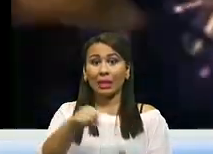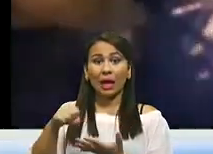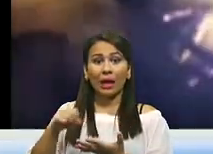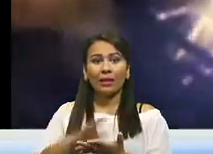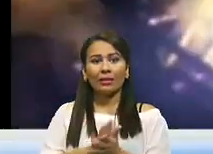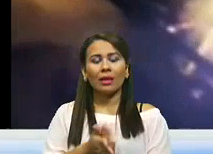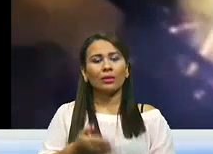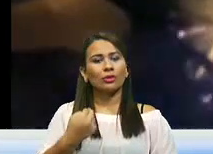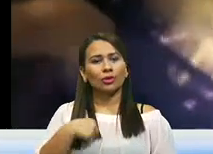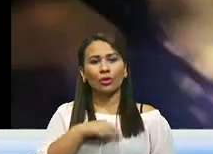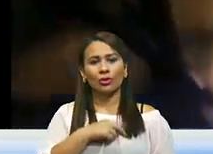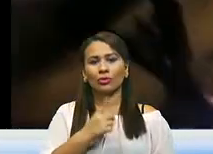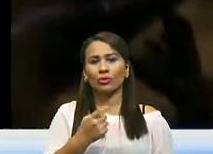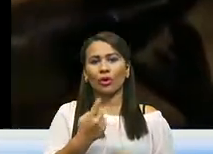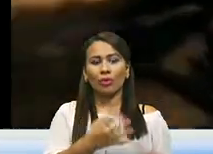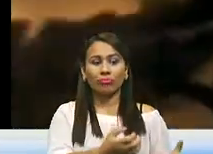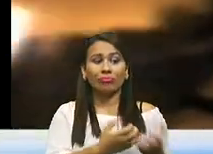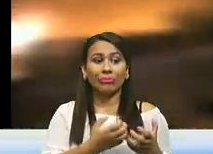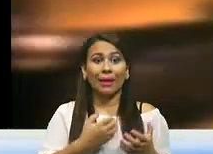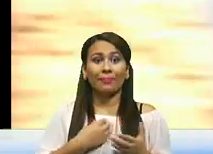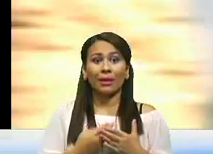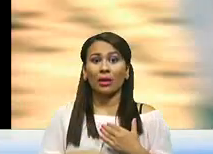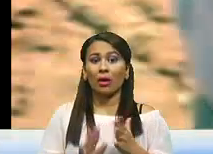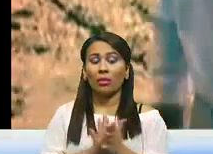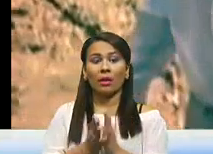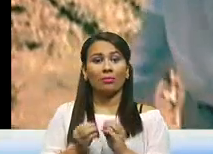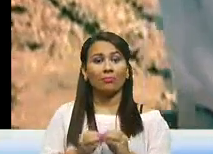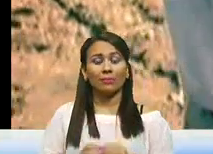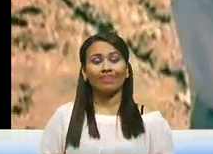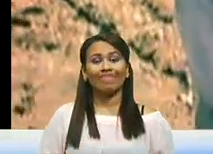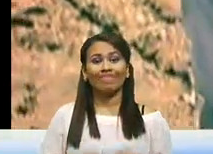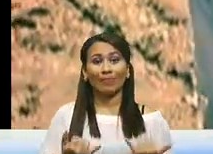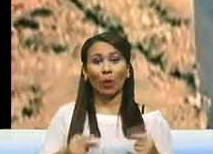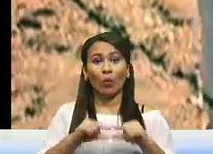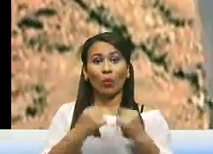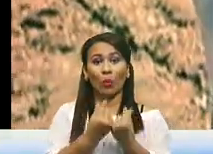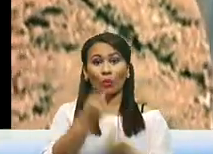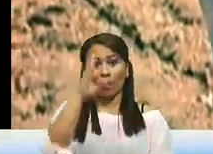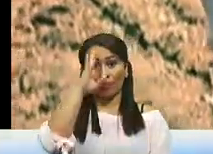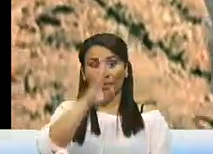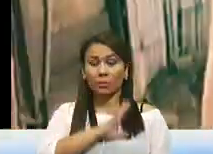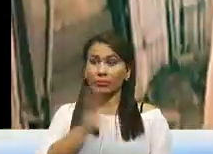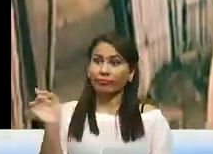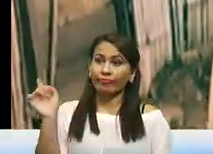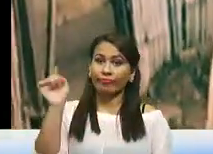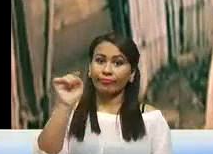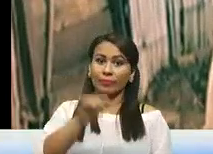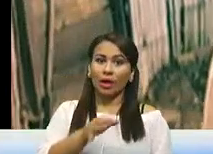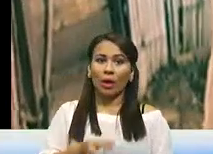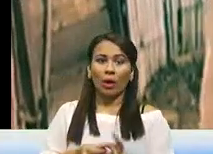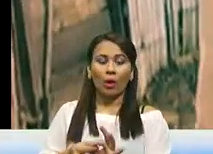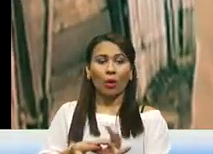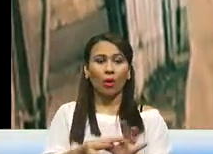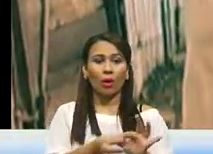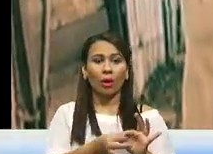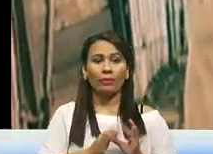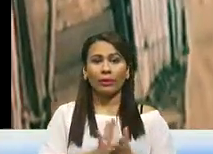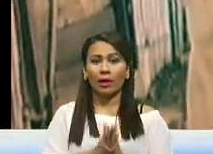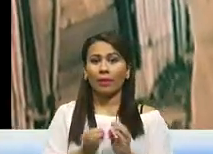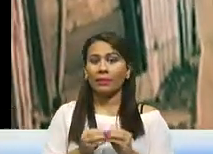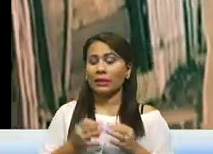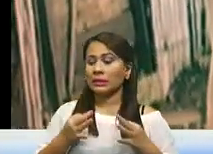fue sacar a mis hijos nada más. Solo un grupo de agentes policiales colaboraba,